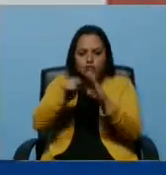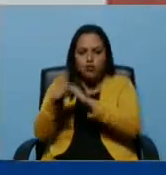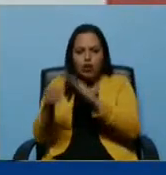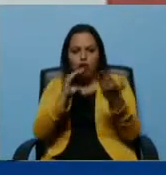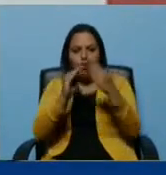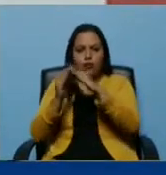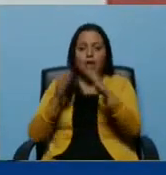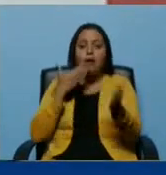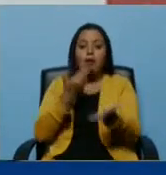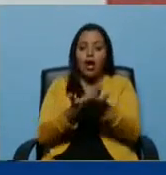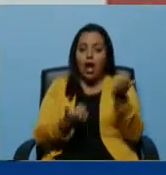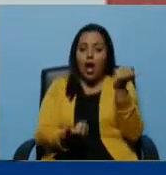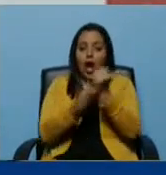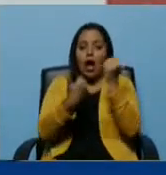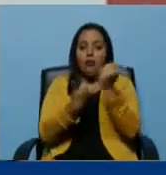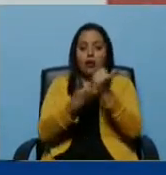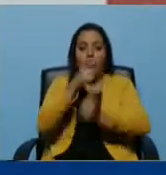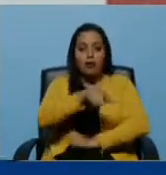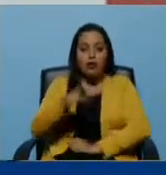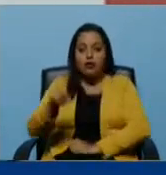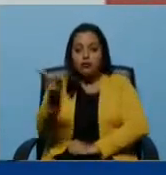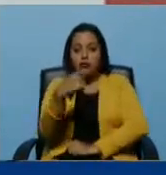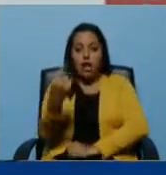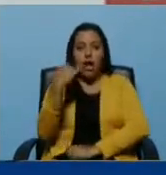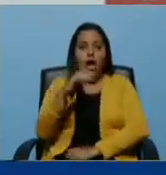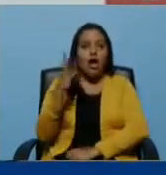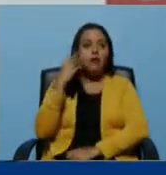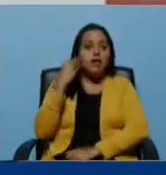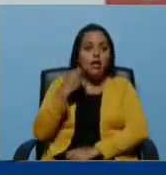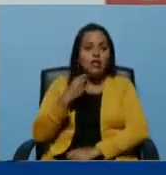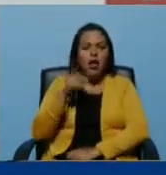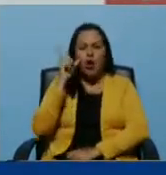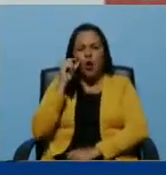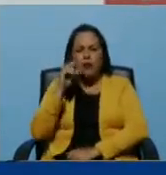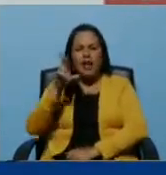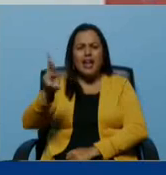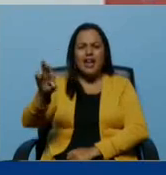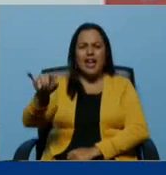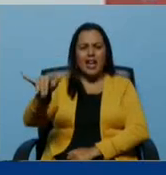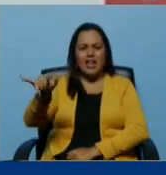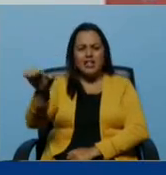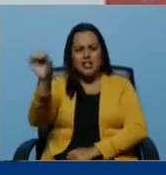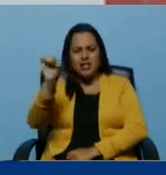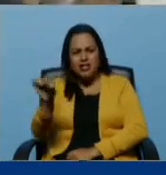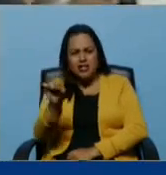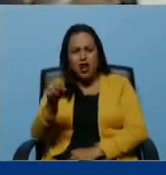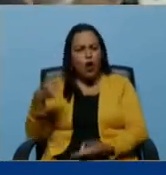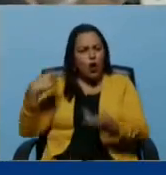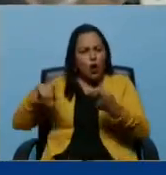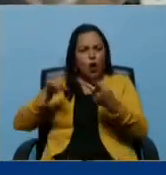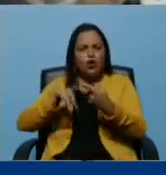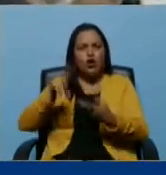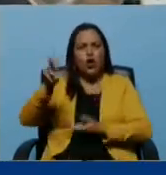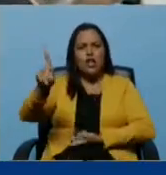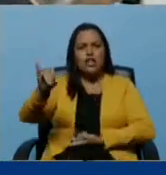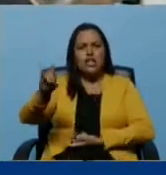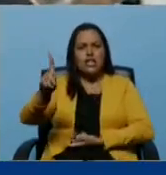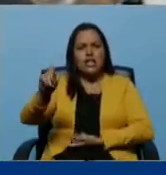apoyo de la gente como experiencia, como Reyes Reyes, de Hidalgo, de toda la gente con